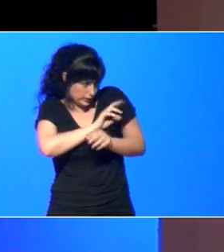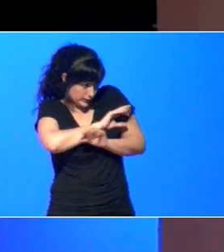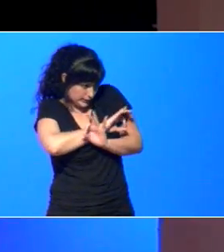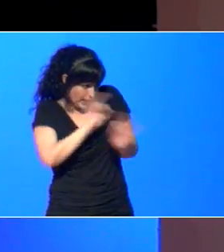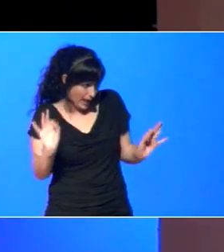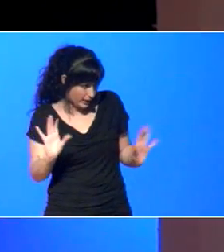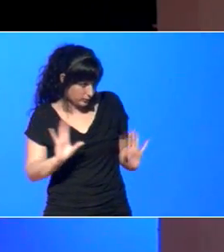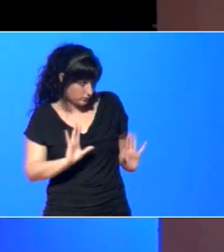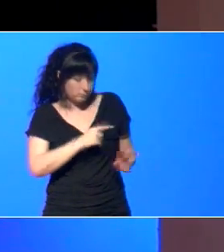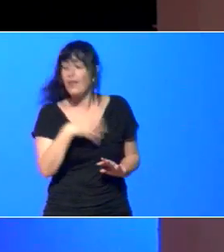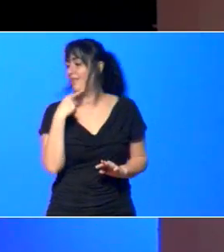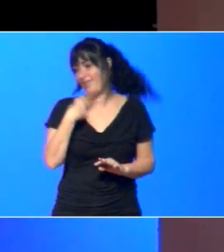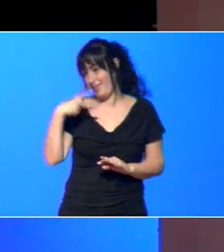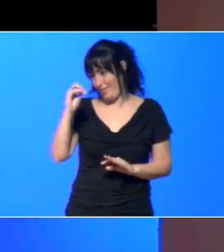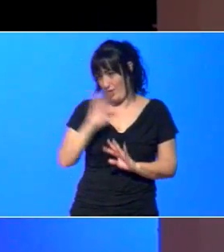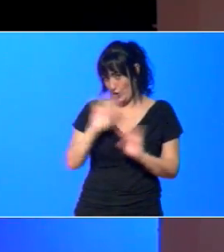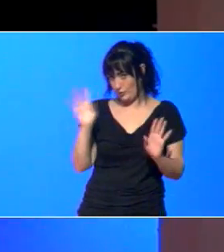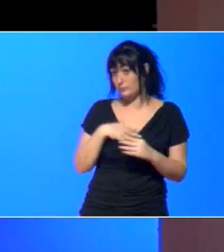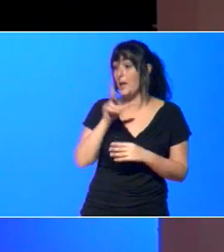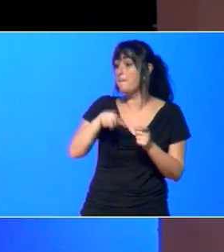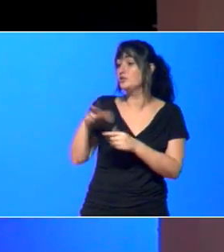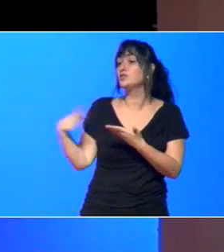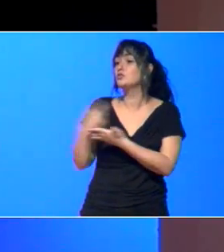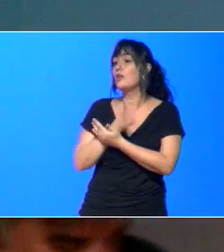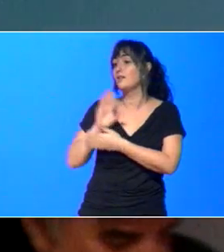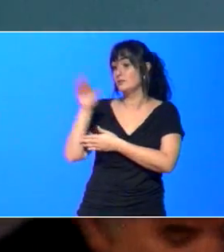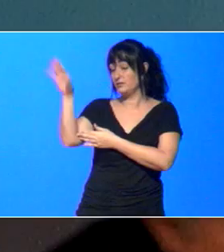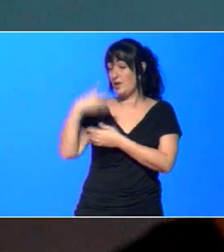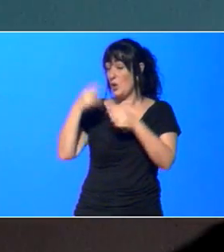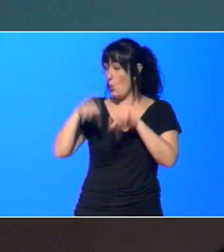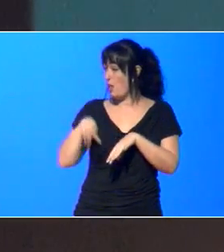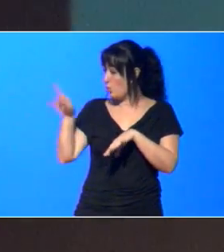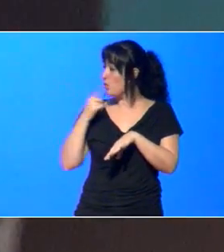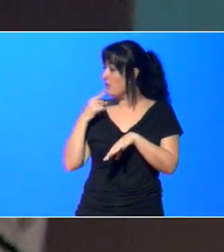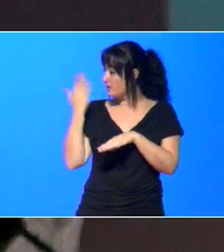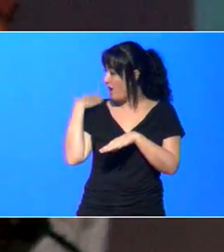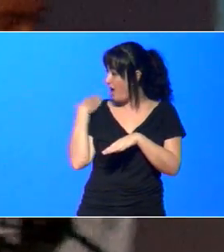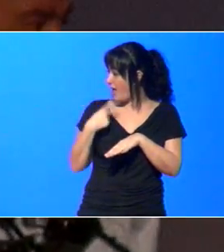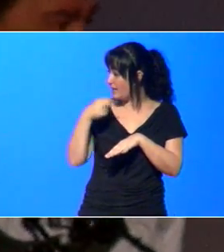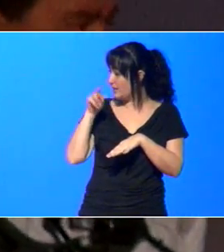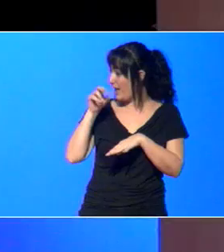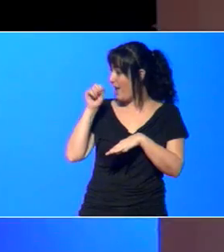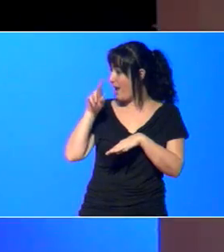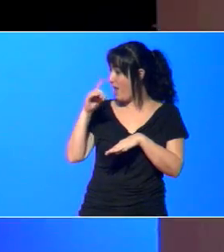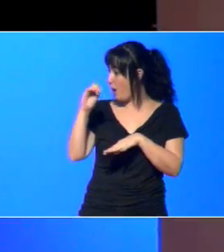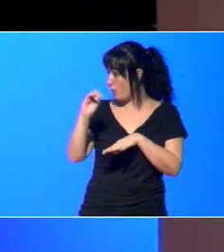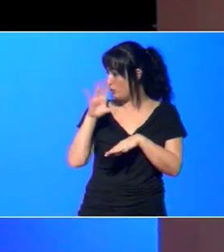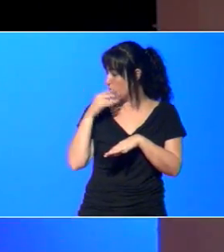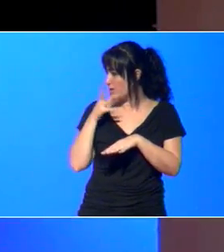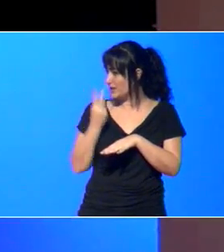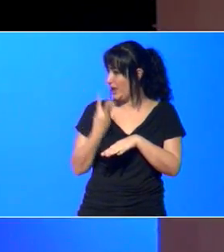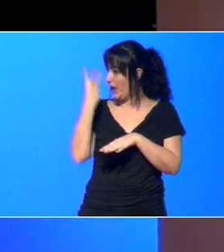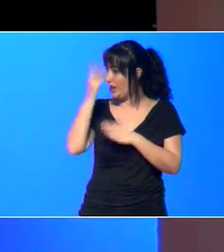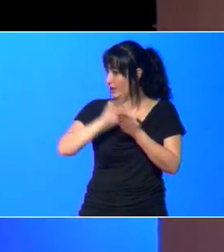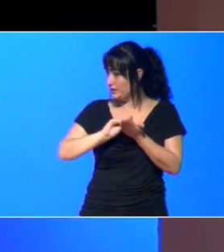su centro qué? Que no se queda nadie sin ir de excursión, como has dicho tú antes, Gerardo. Negro. Que es que el otro día nos dijeron 3 veces que no